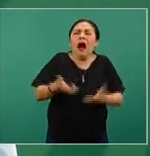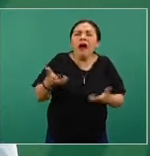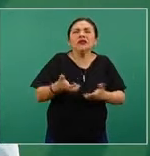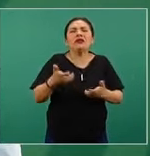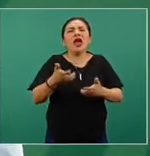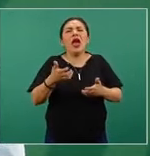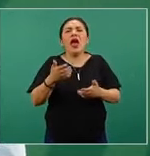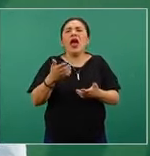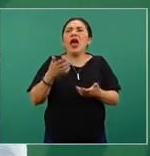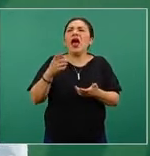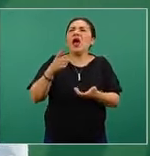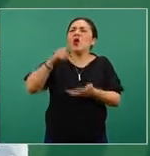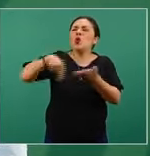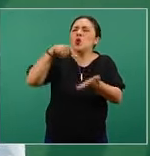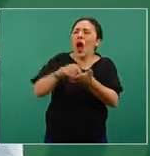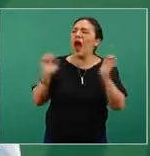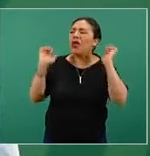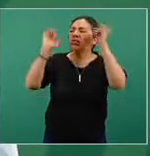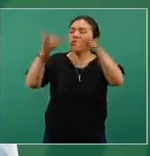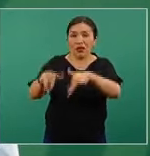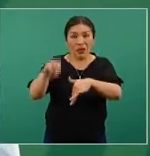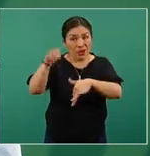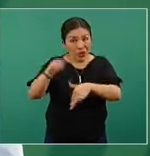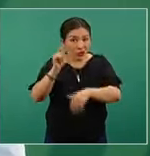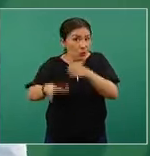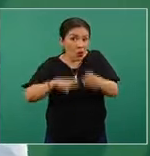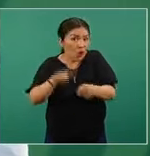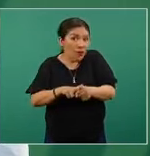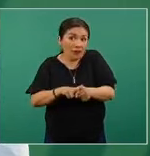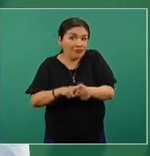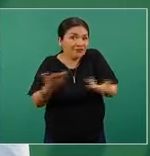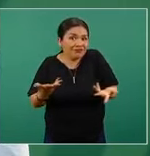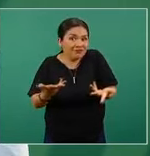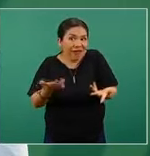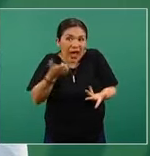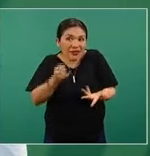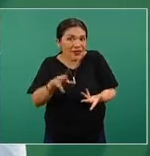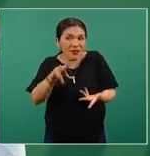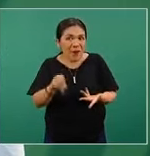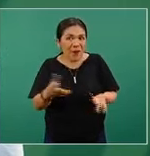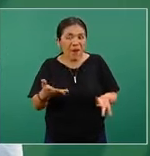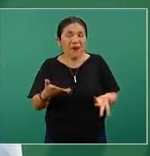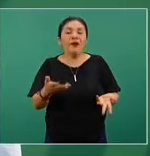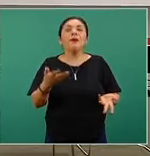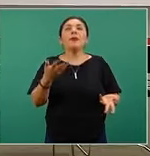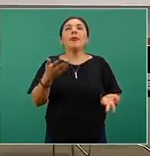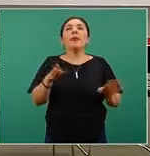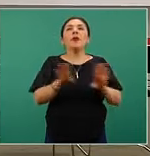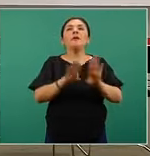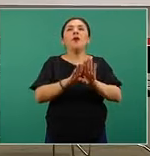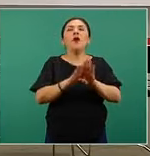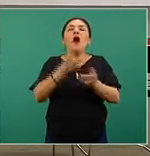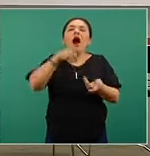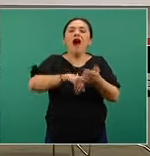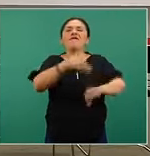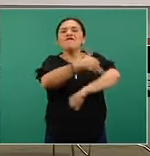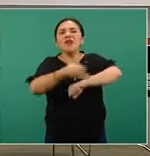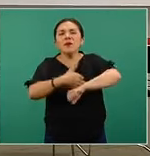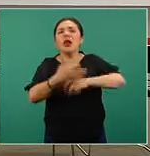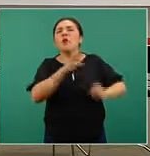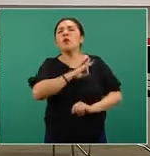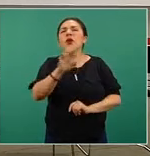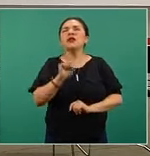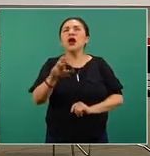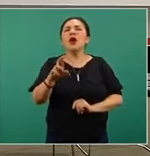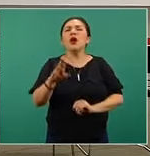eventos que no necesariamente tendrían que ser normales y lo voy a decir así no dentro de la familia podría ser